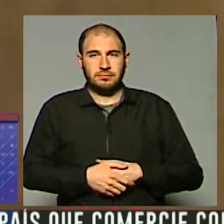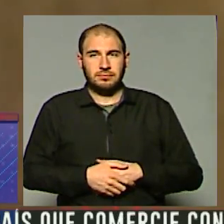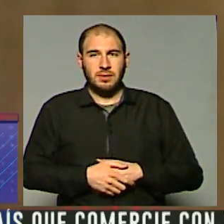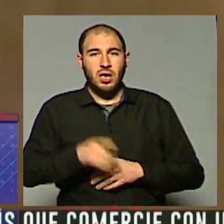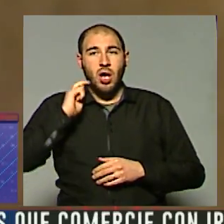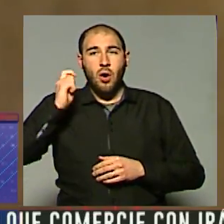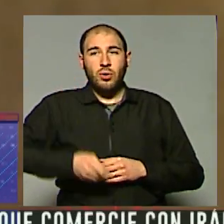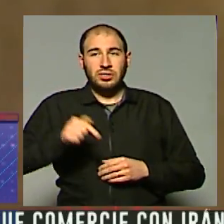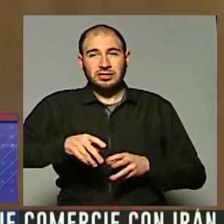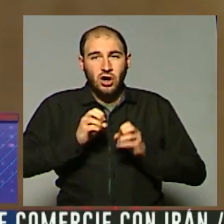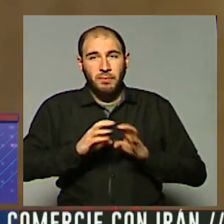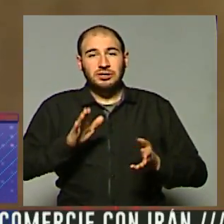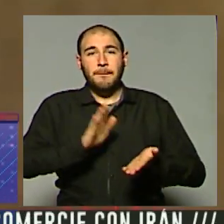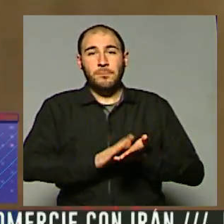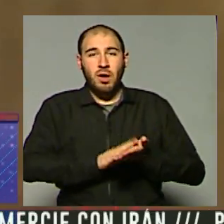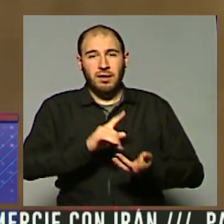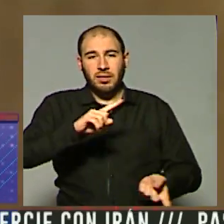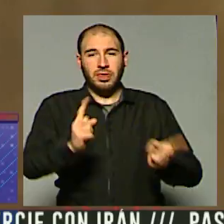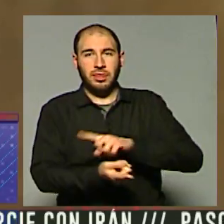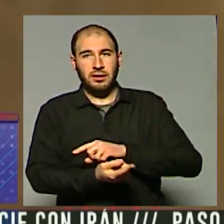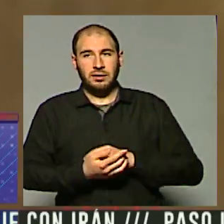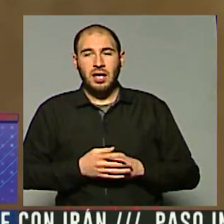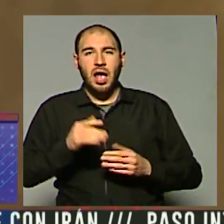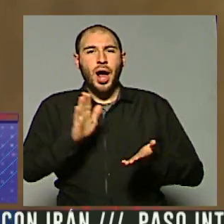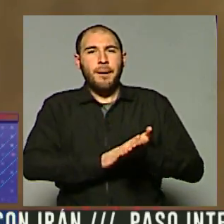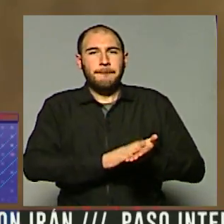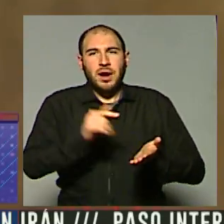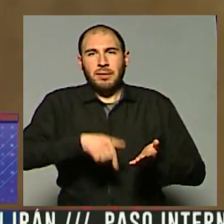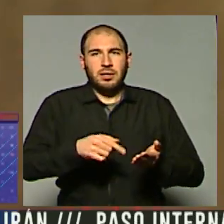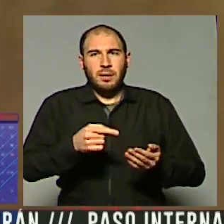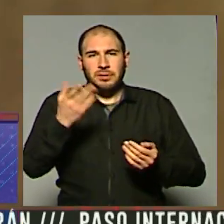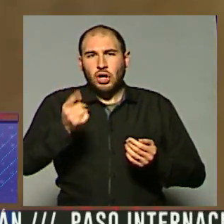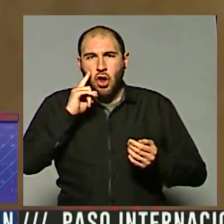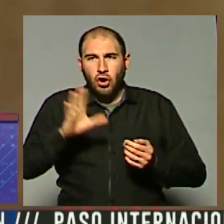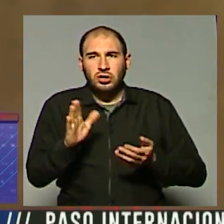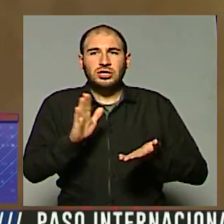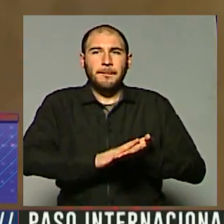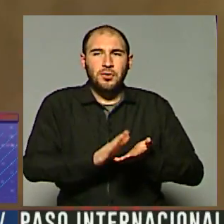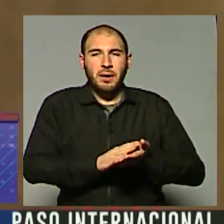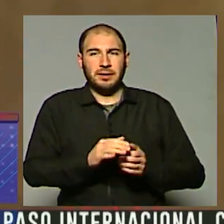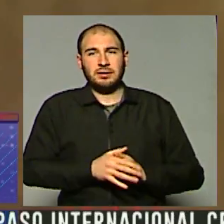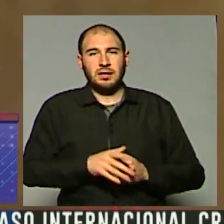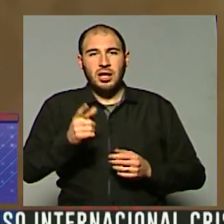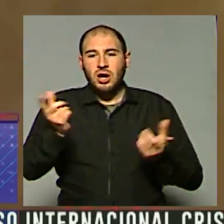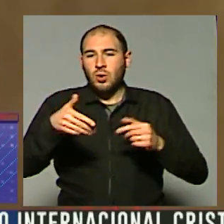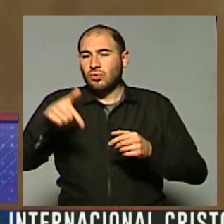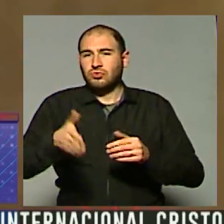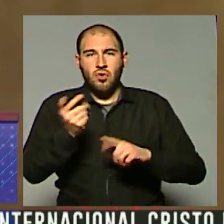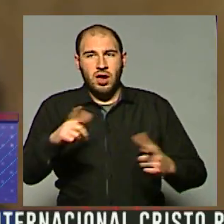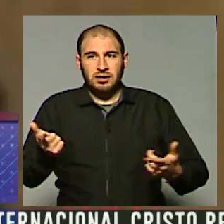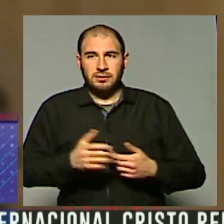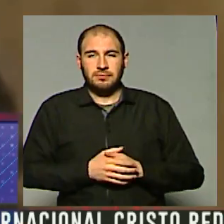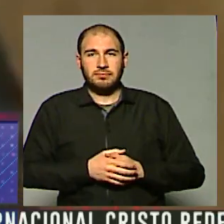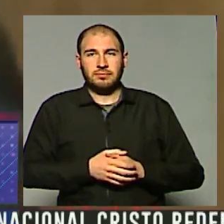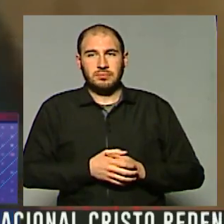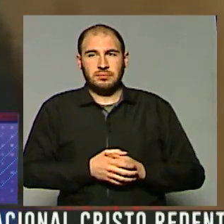Este juicio del comienzo, la carga de la prueba estuvo invertida. Había que probar que uno no conocía a alguien, había que probar que uno no había estado en reuniones. Algo